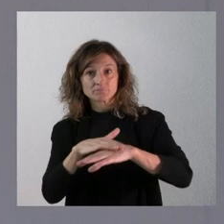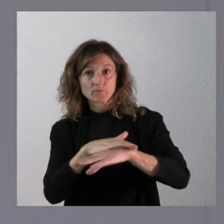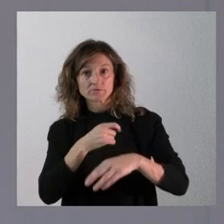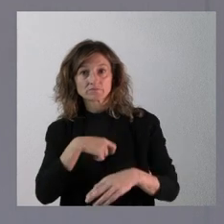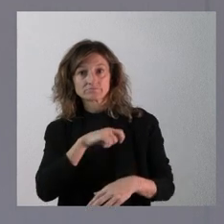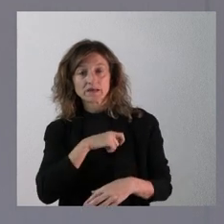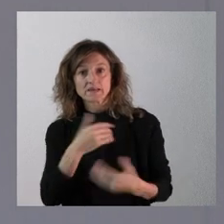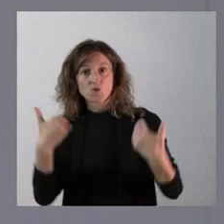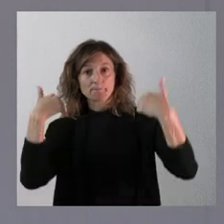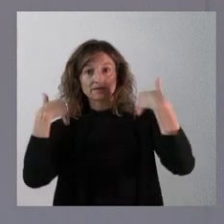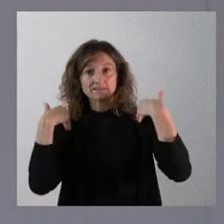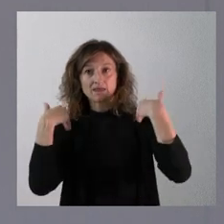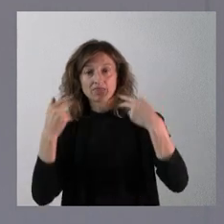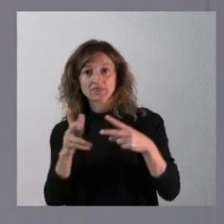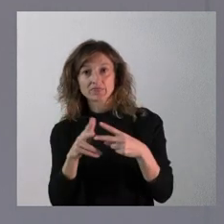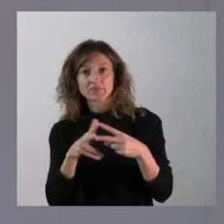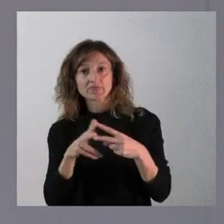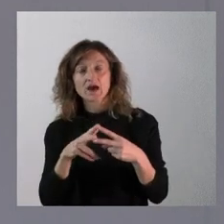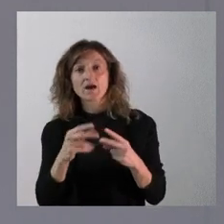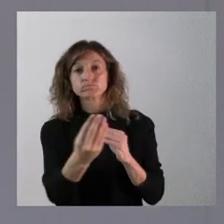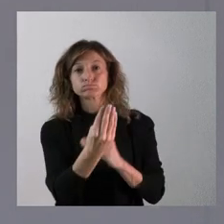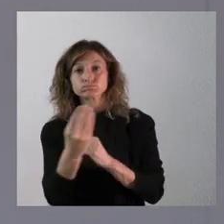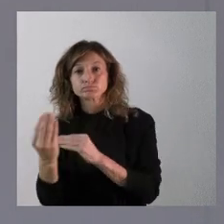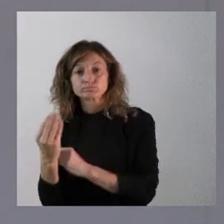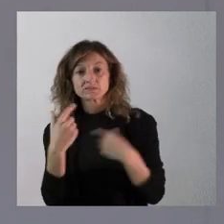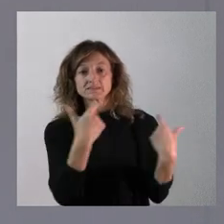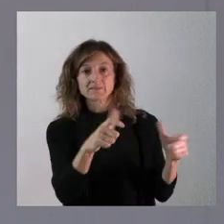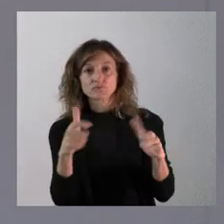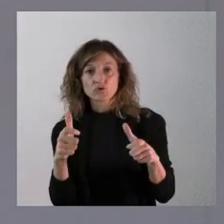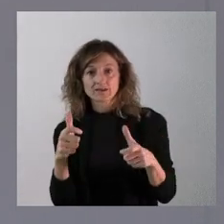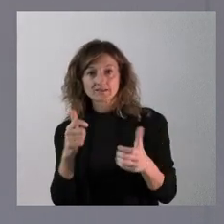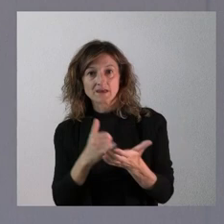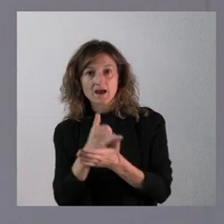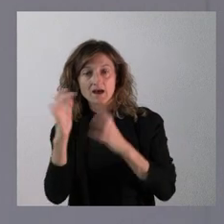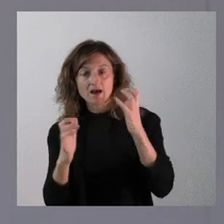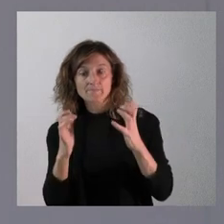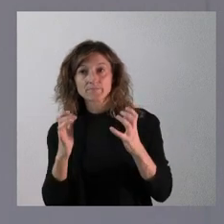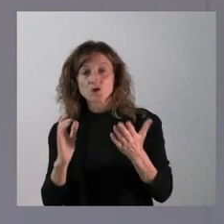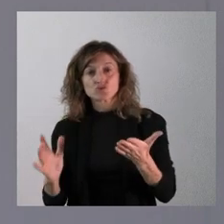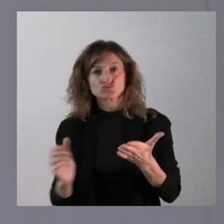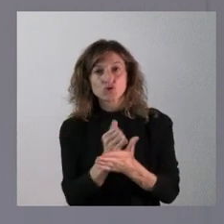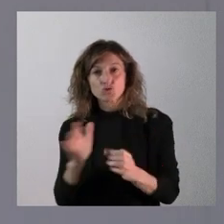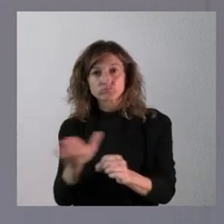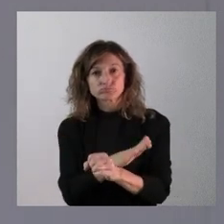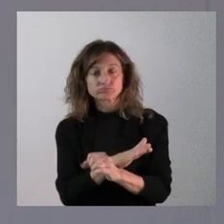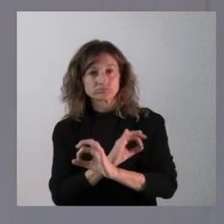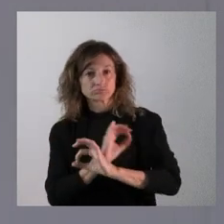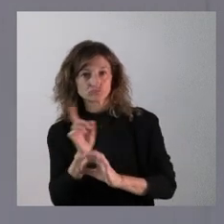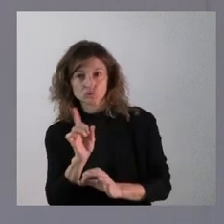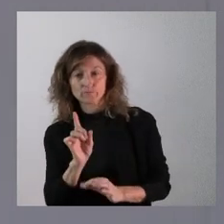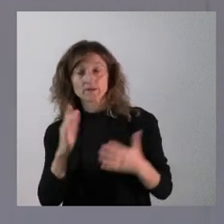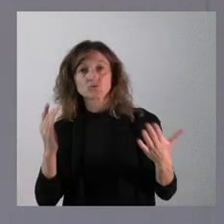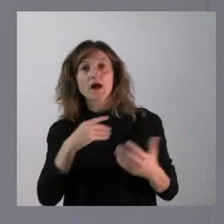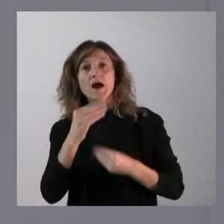competencia obtuvimos unas cantidades para algunos sectores productivos no llegó a todos los efectos productivos en función de esa normativa y lo